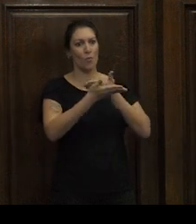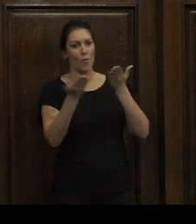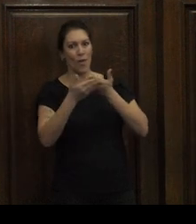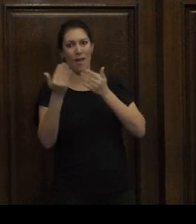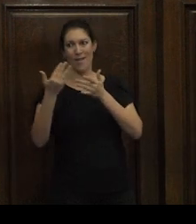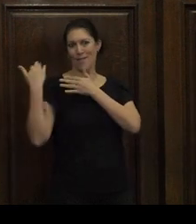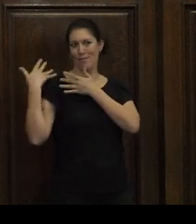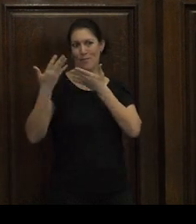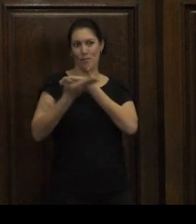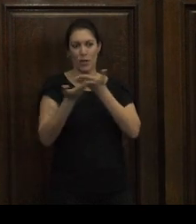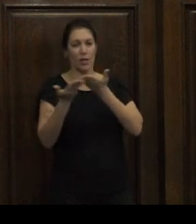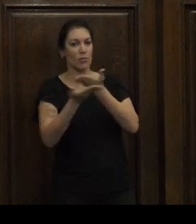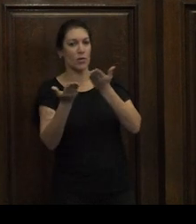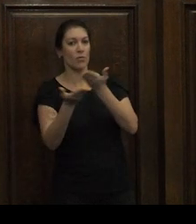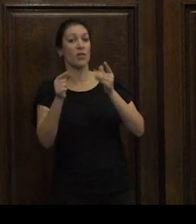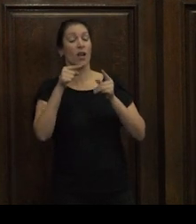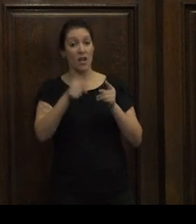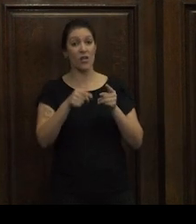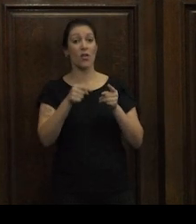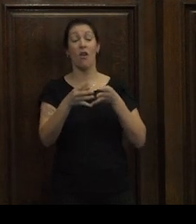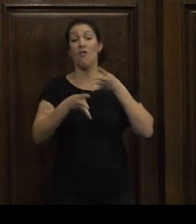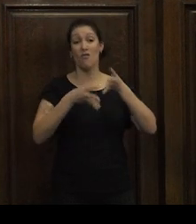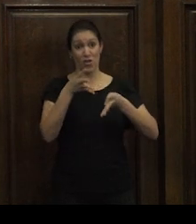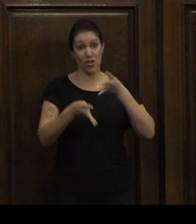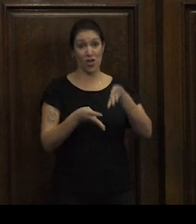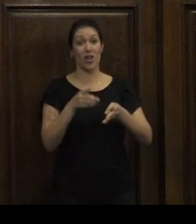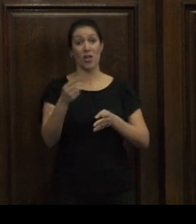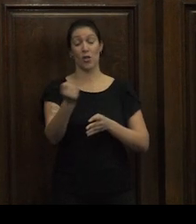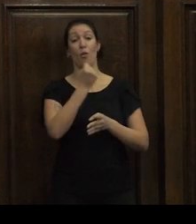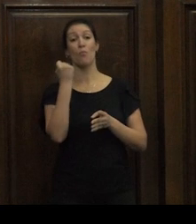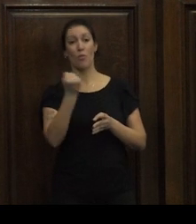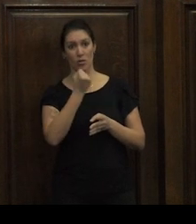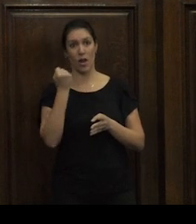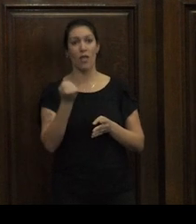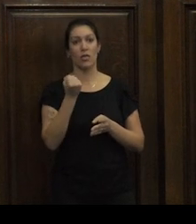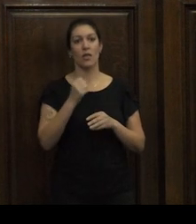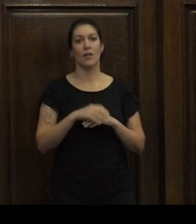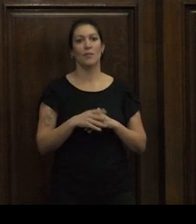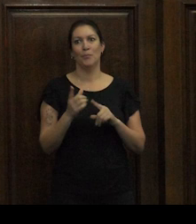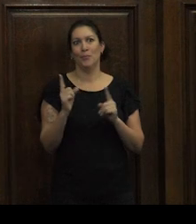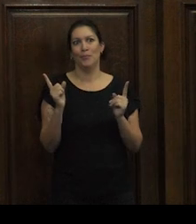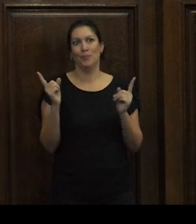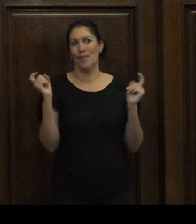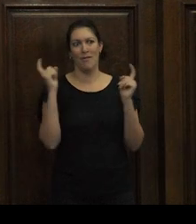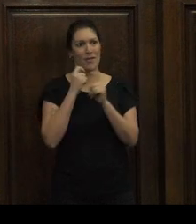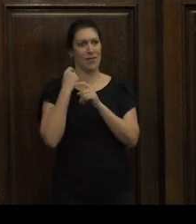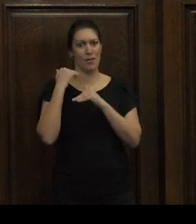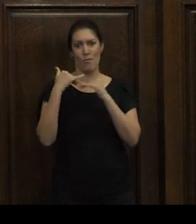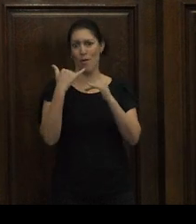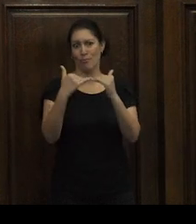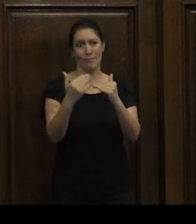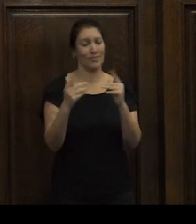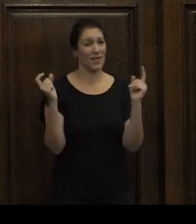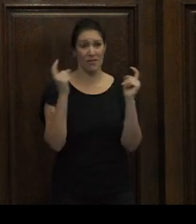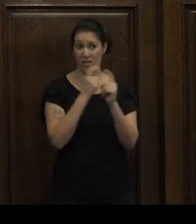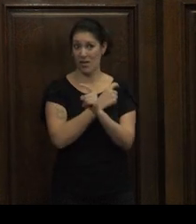fui mostrando antes, que ahora estaría en cuestión, ¿no?, y que ya no se sostiene más.